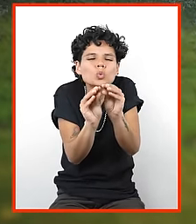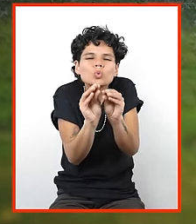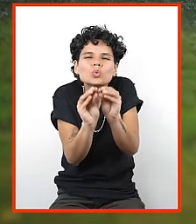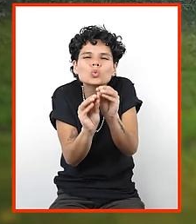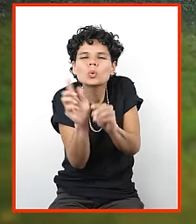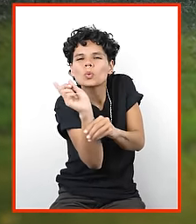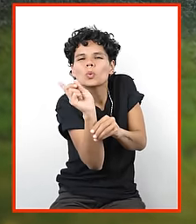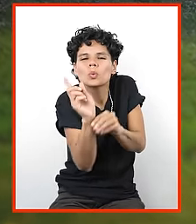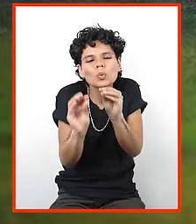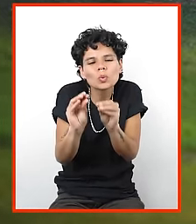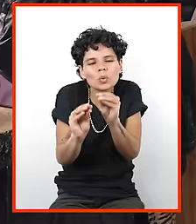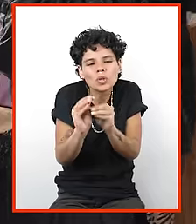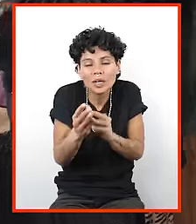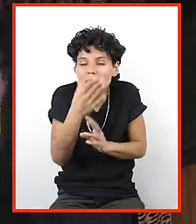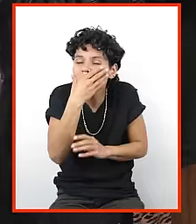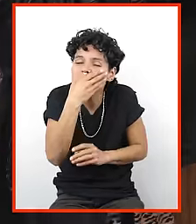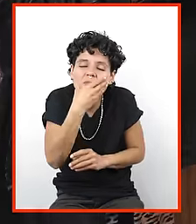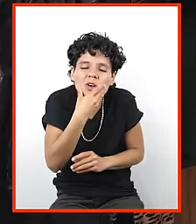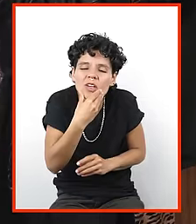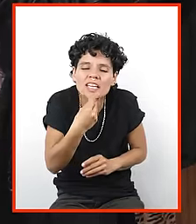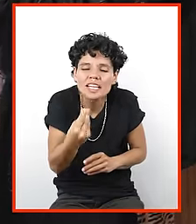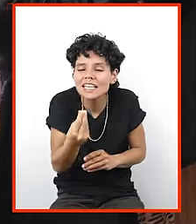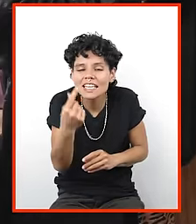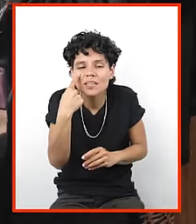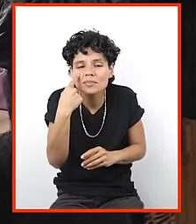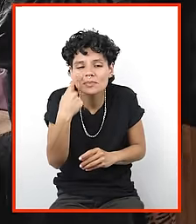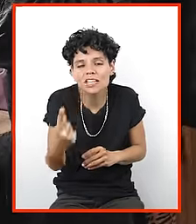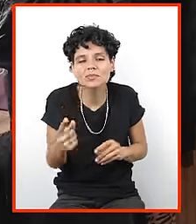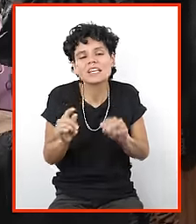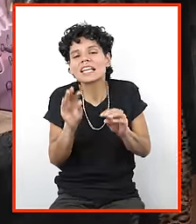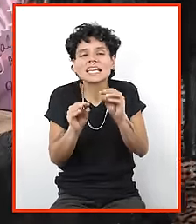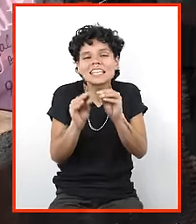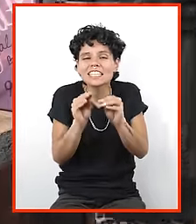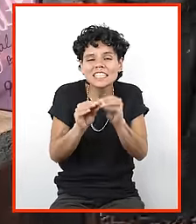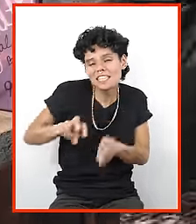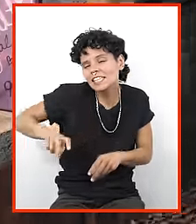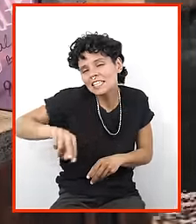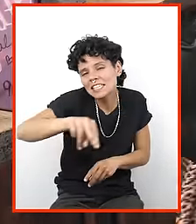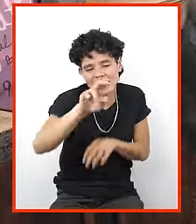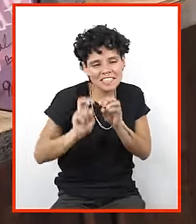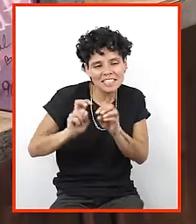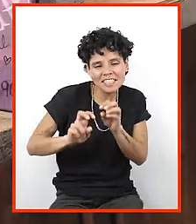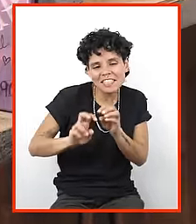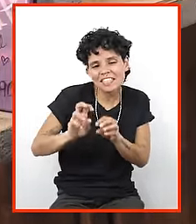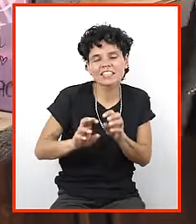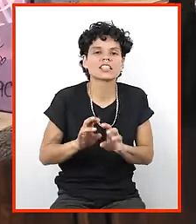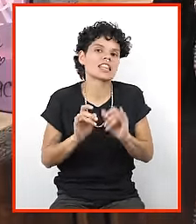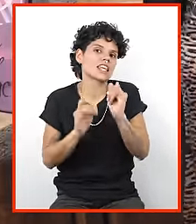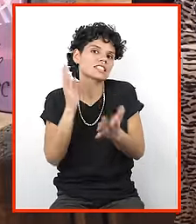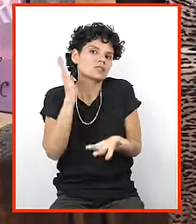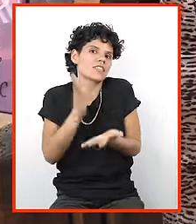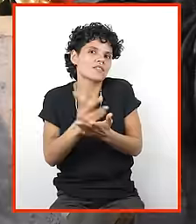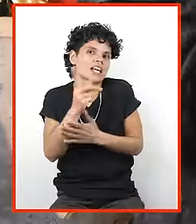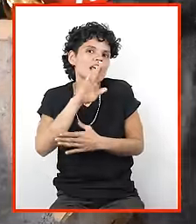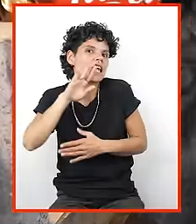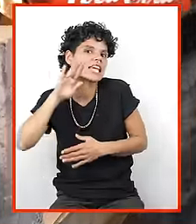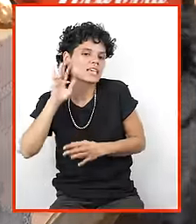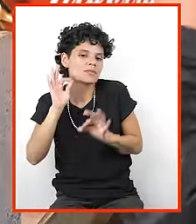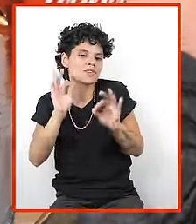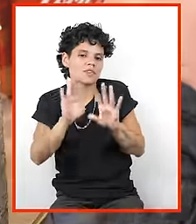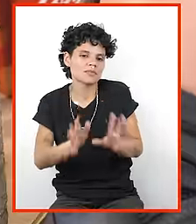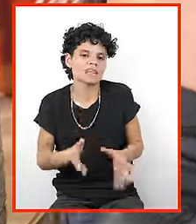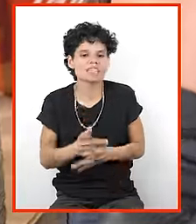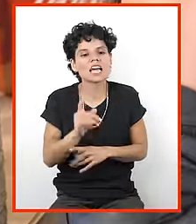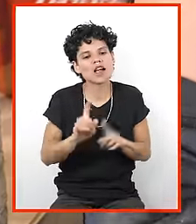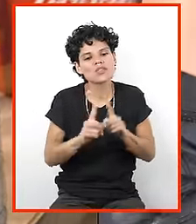poquito. Pero mira. Y tiene que estar siempre así despejadito. Y es así. Tiene que estar despejadito para que no se